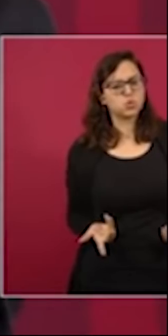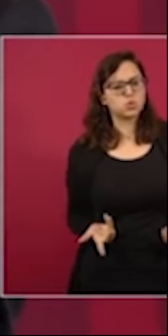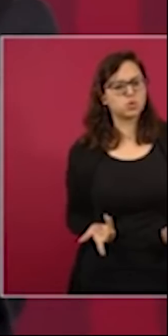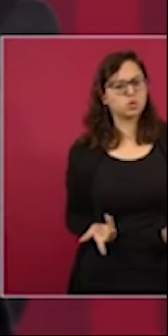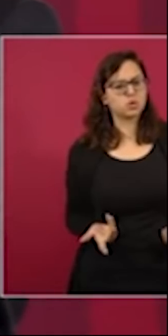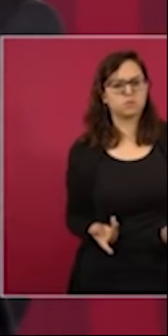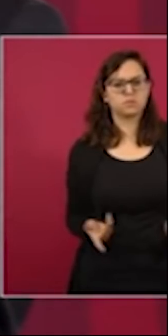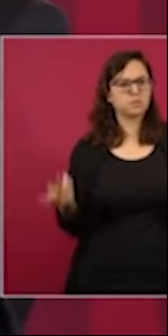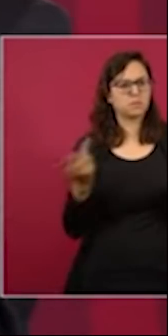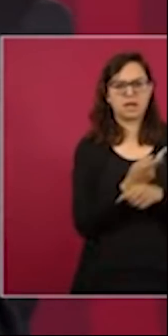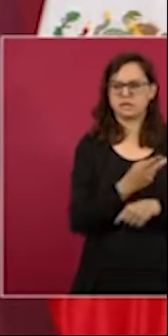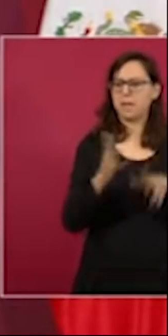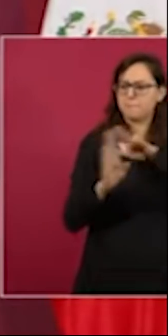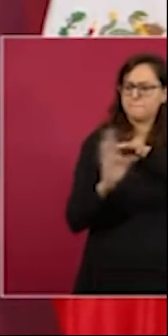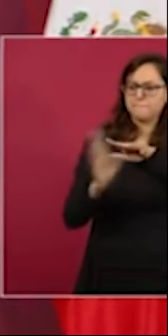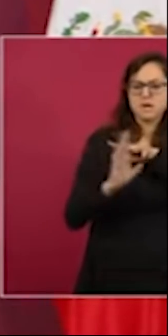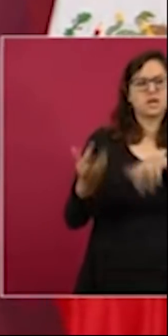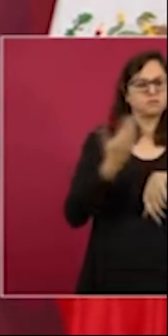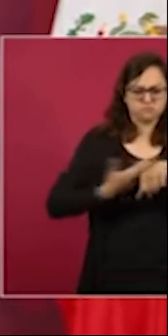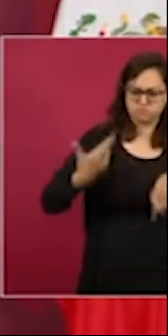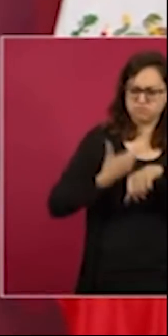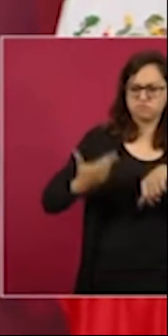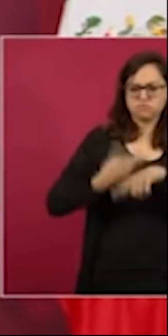a los paisanos migrantes.